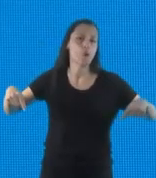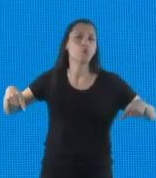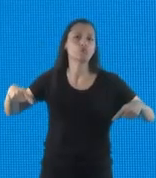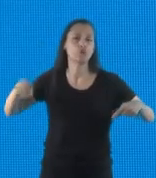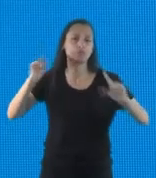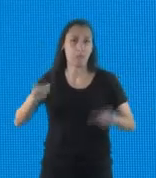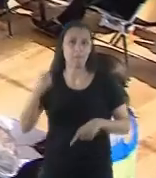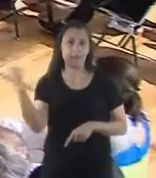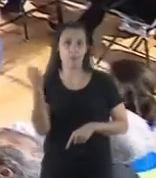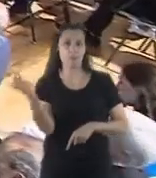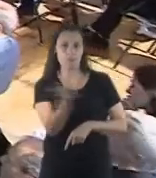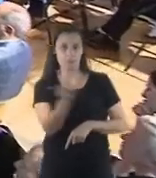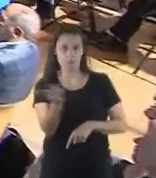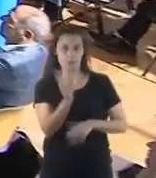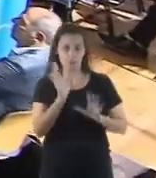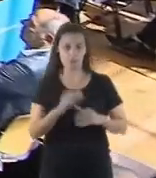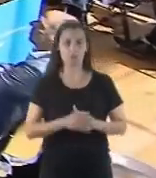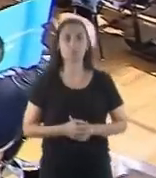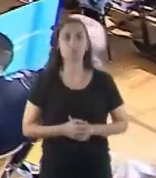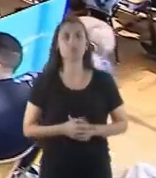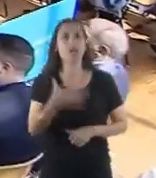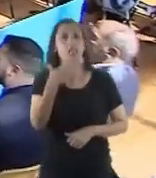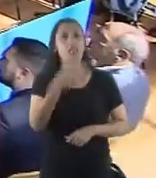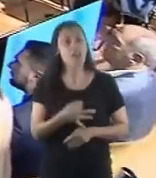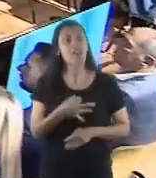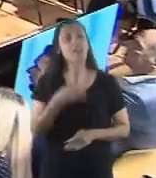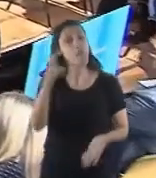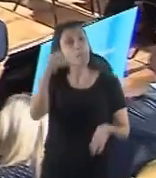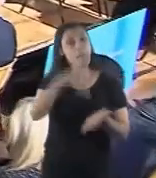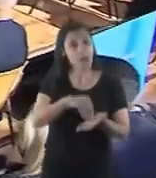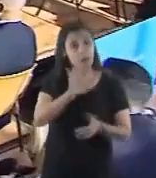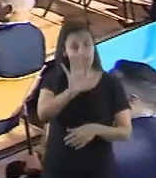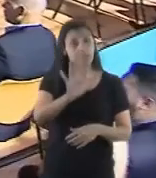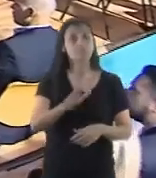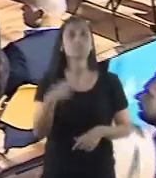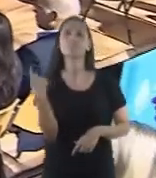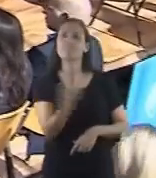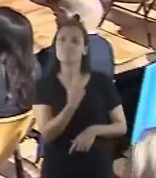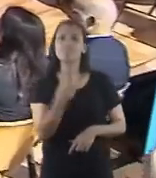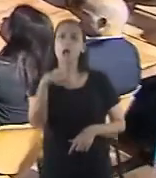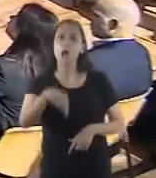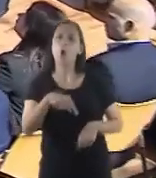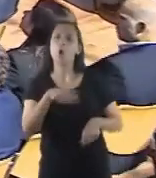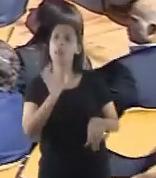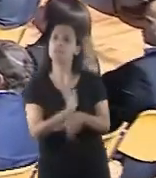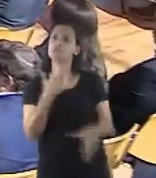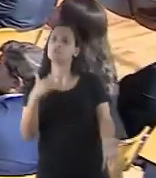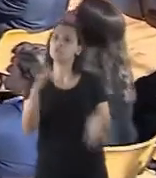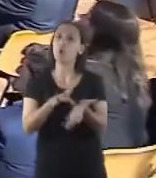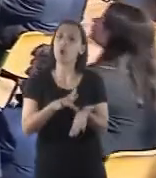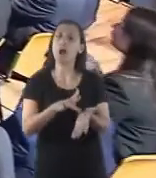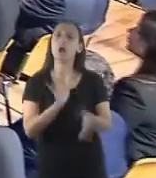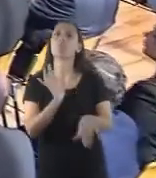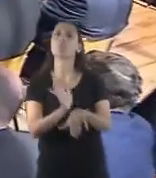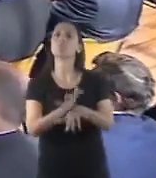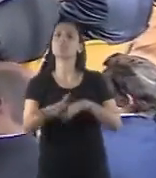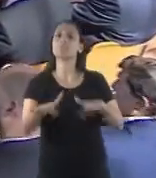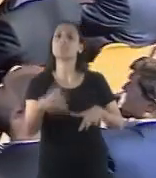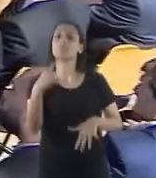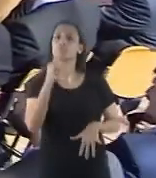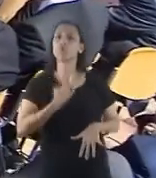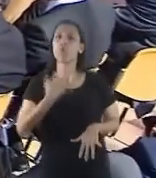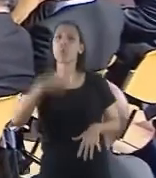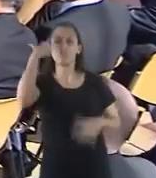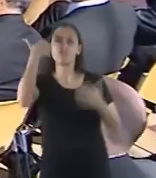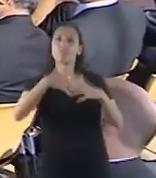estratégicos. Y la verdad es que además nos pone en una situación de pensarnos a